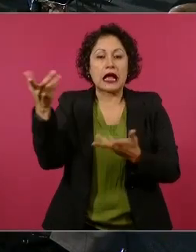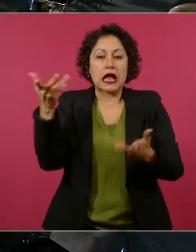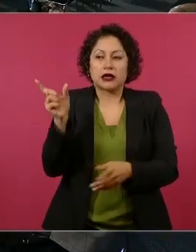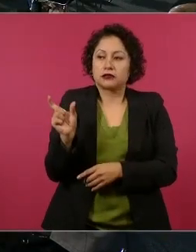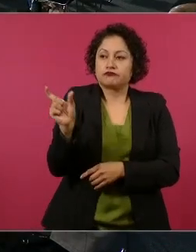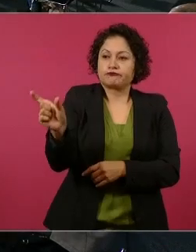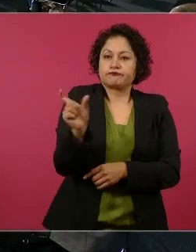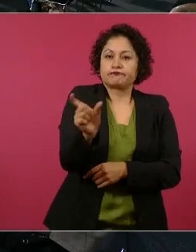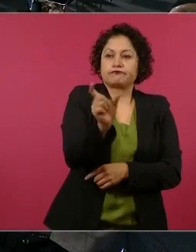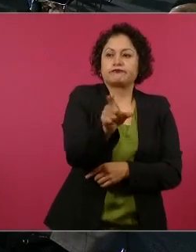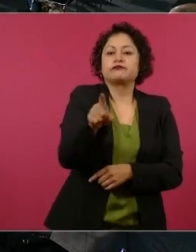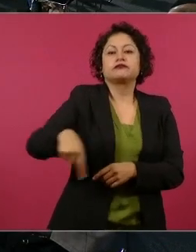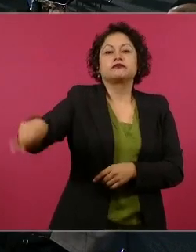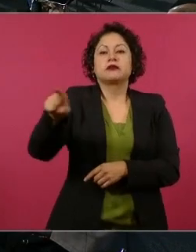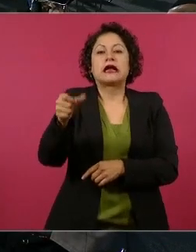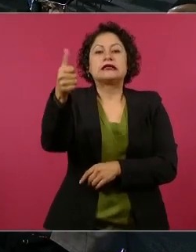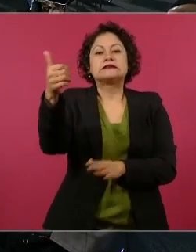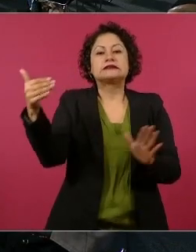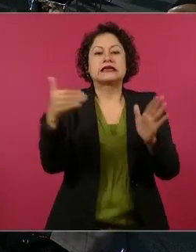recibiendo 6,000 pesos.